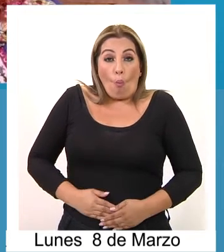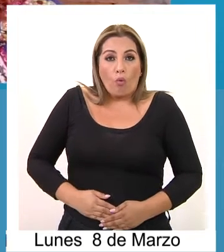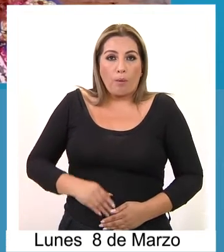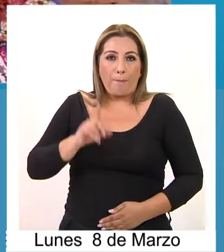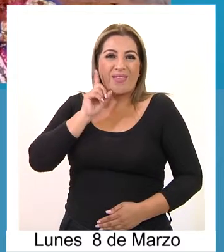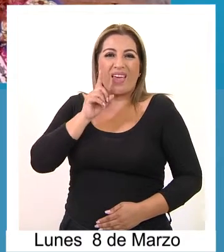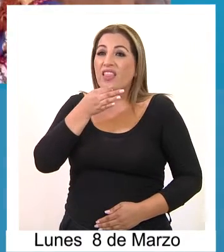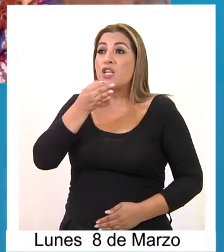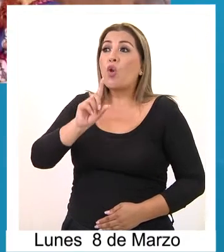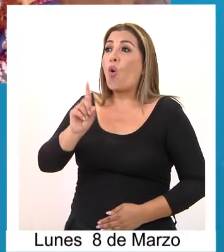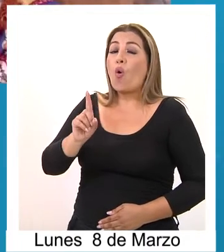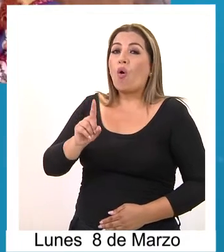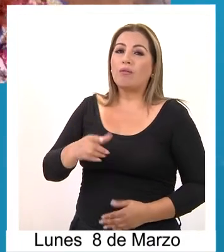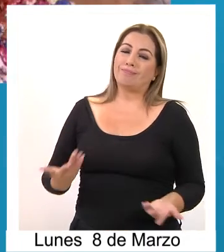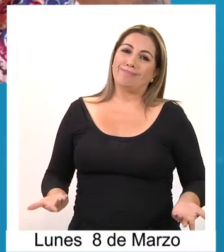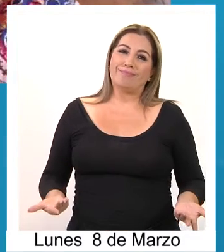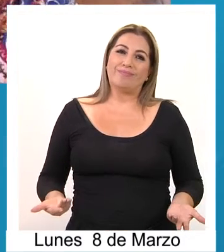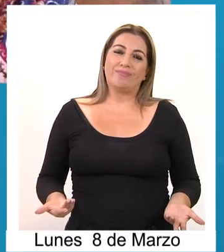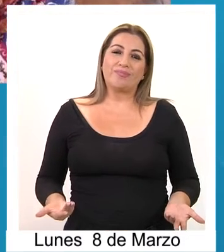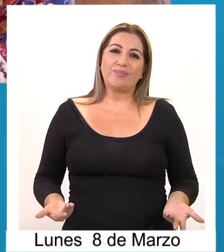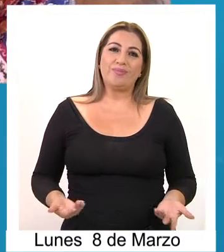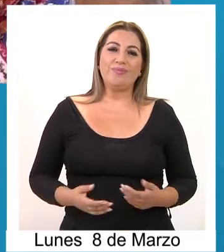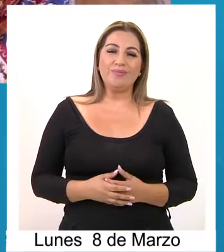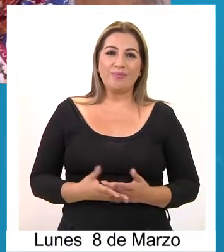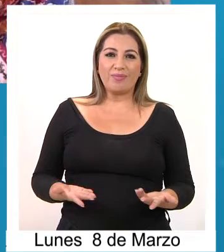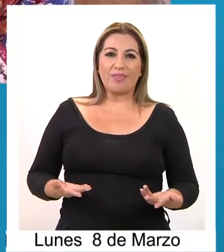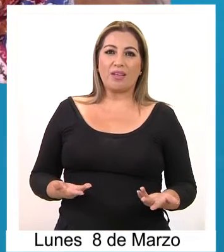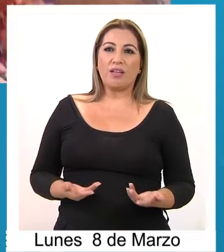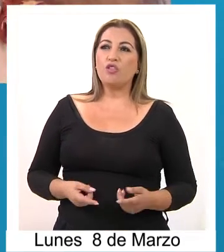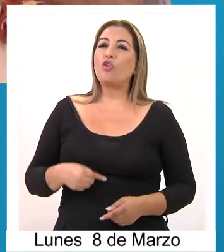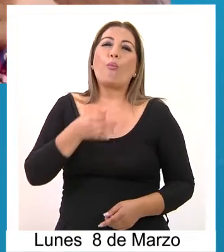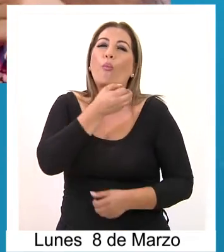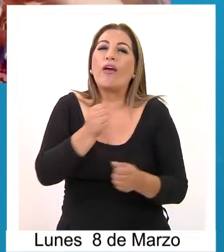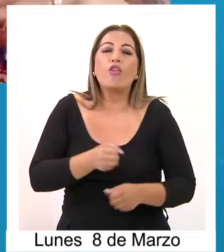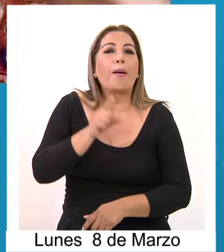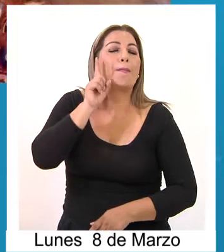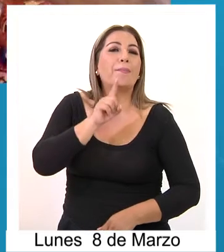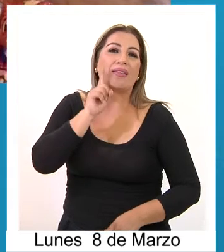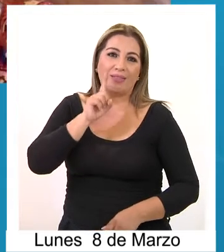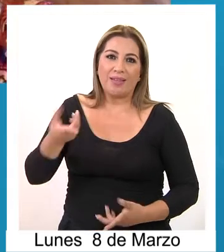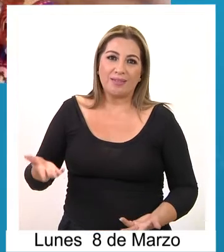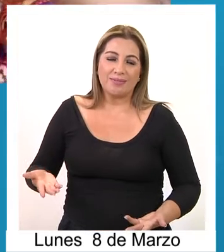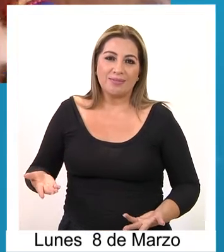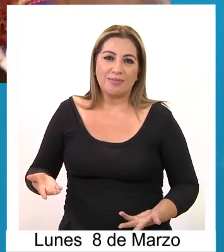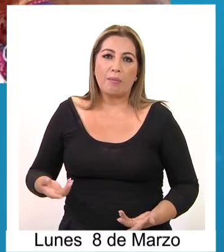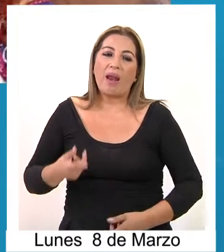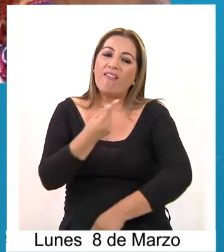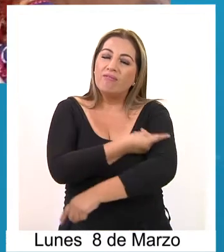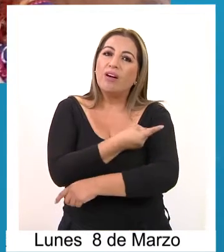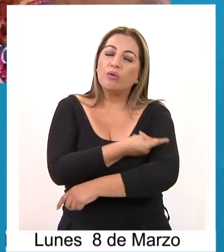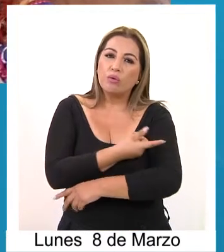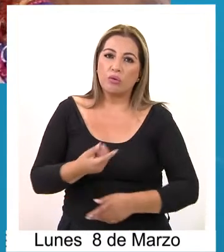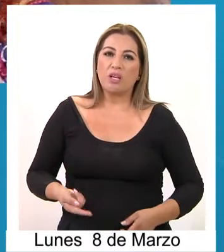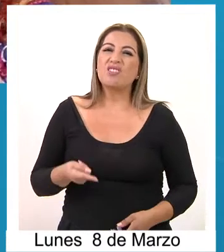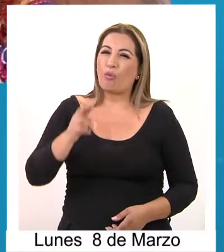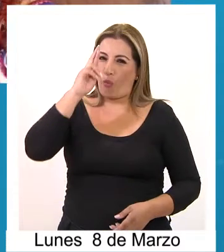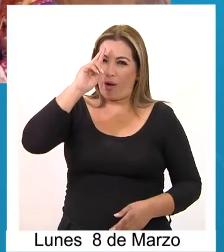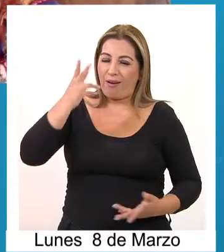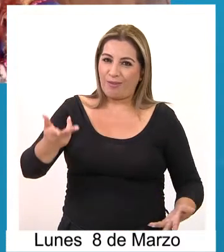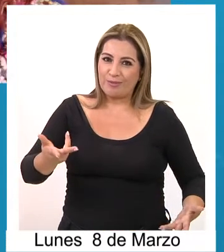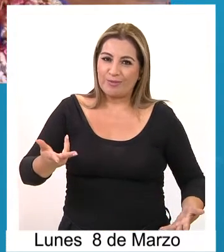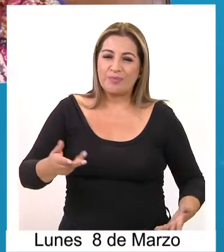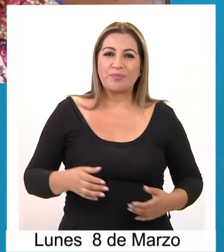súper complicado. A veces me preguntan a mí, ¿cómo yo le voy a recomendar a alguien mentir para además saltarse a la autoridad sanitaria que está por sobre mí? Es Mm. muy